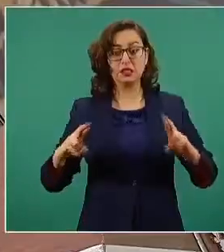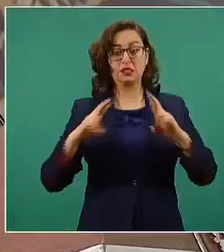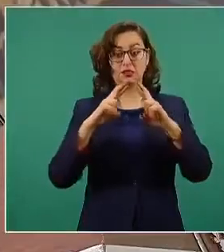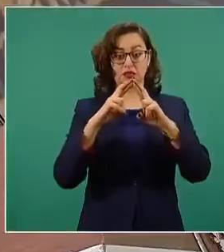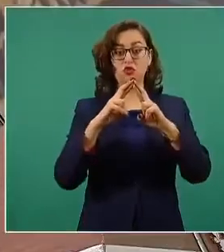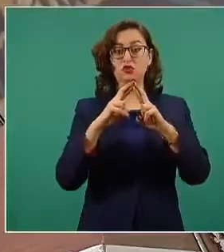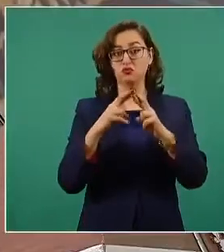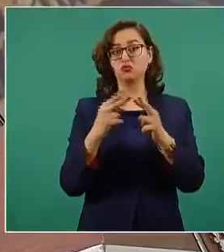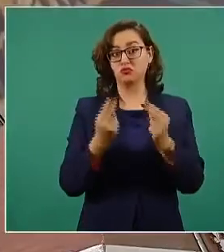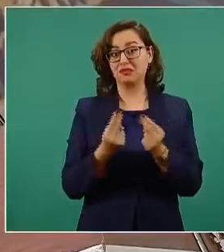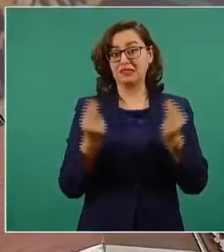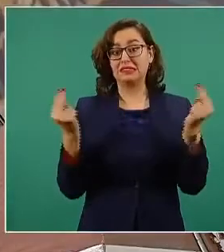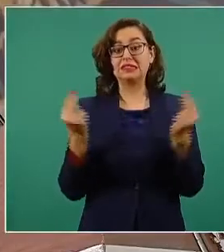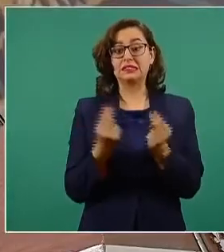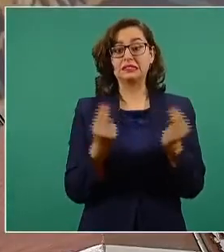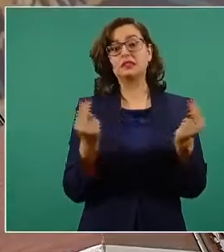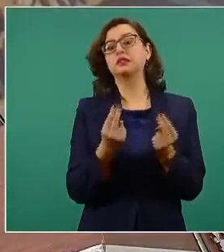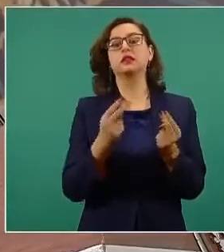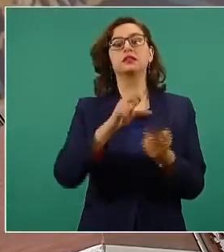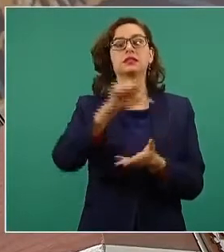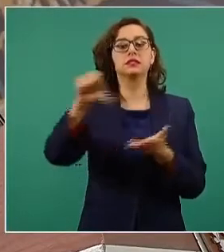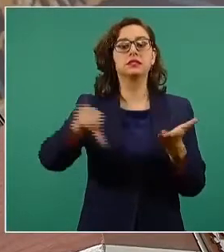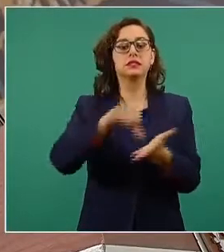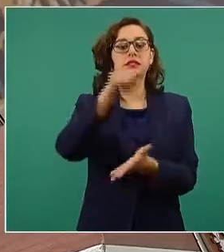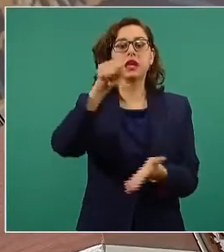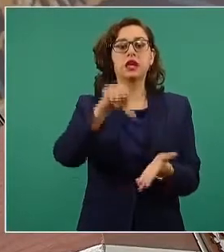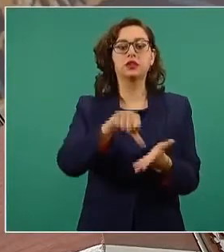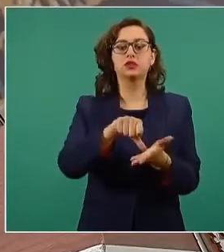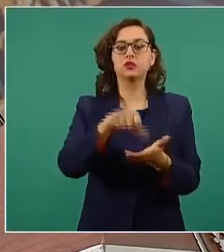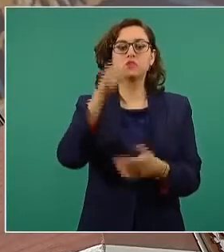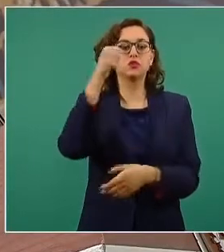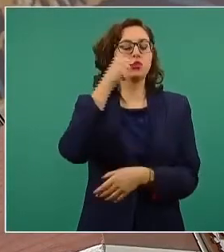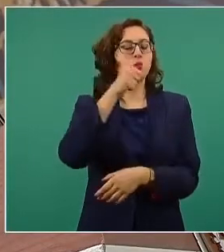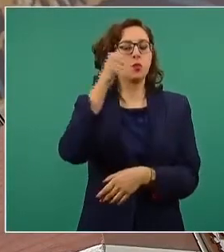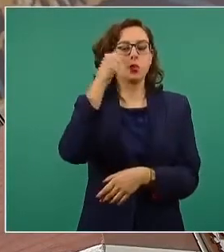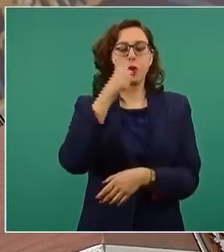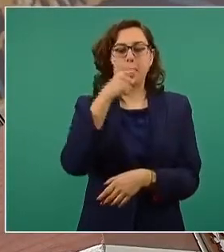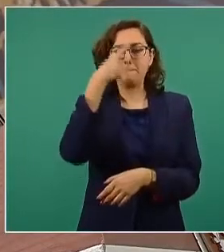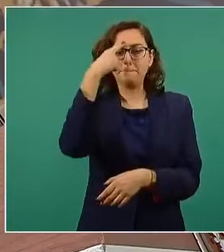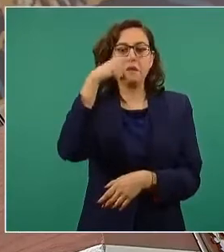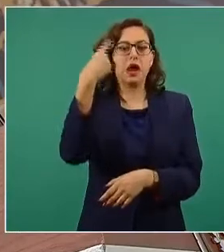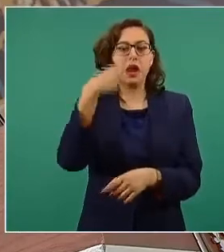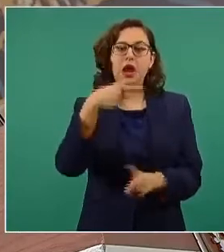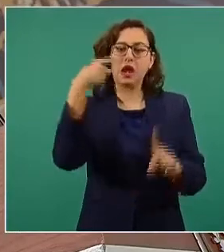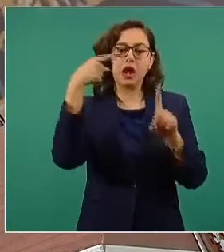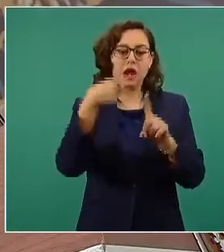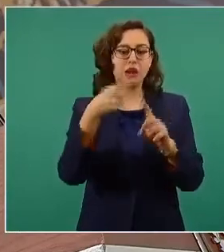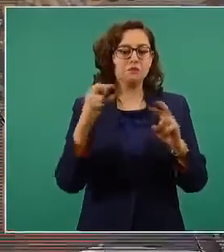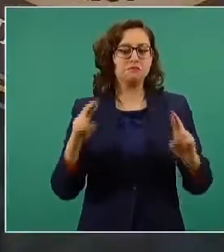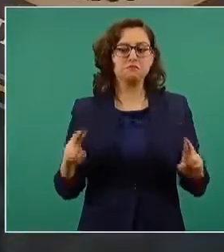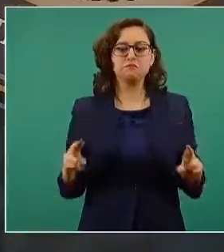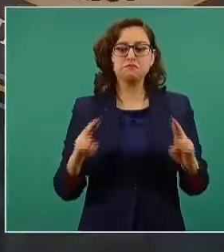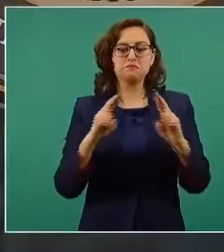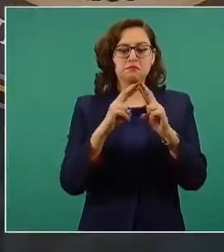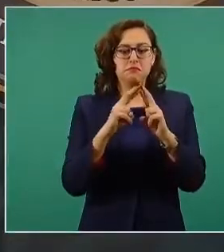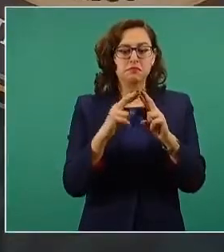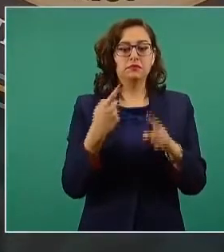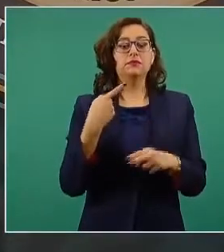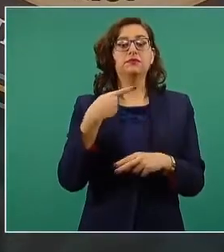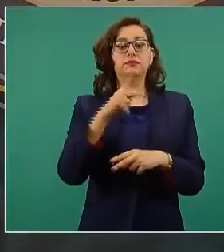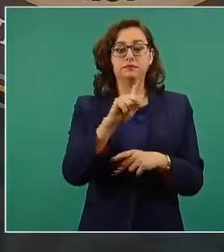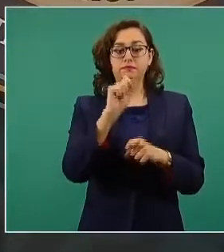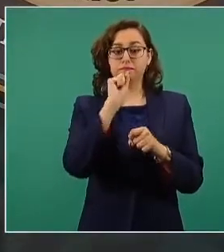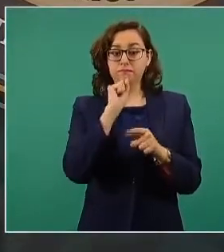centro sea ante todo un espacio ceremonial, pero también centro